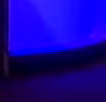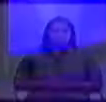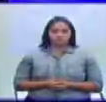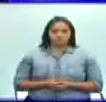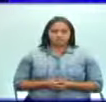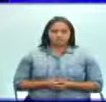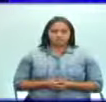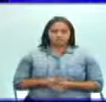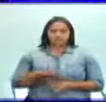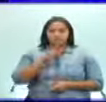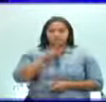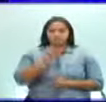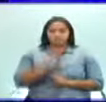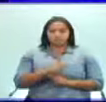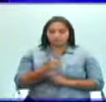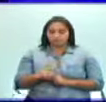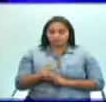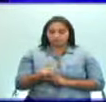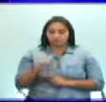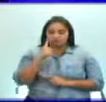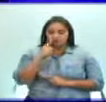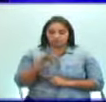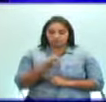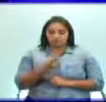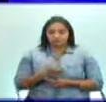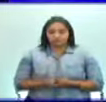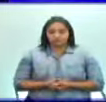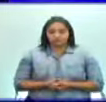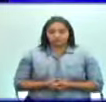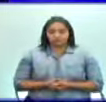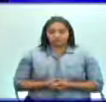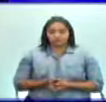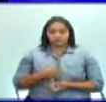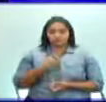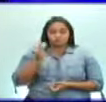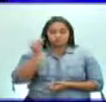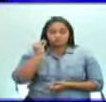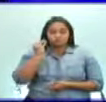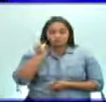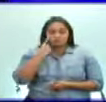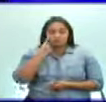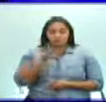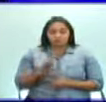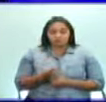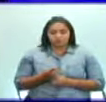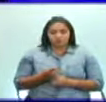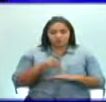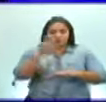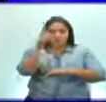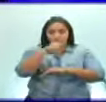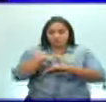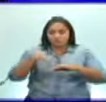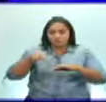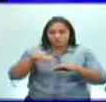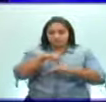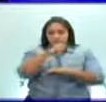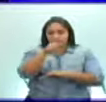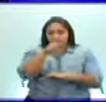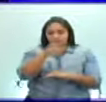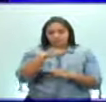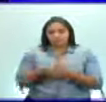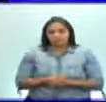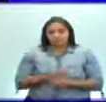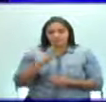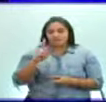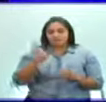Para resolver esta actividad propuesta, tenemos que tener en cuenta lo visto anteriormente, o sea, la representación, los desplazamientos, el comportamiento, el valor de